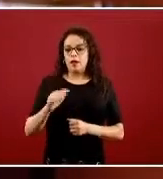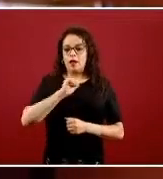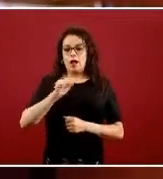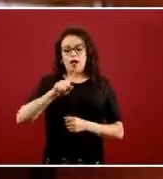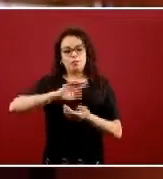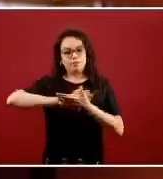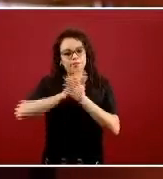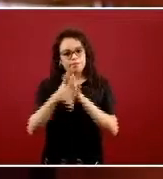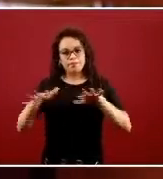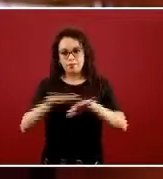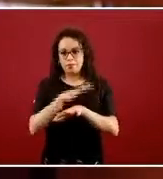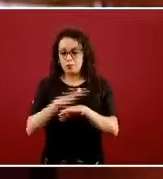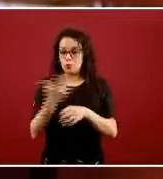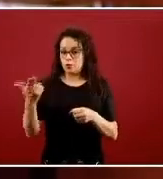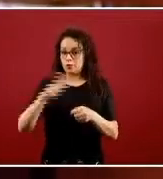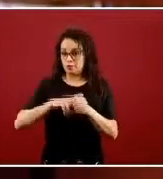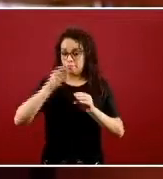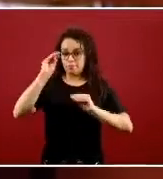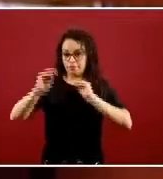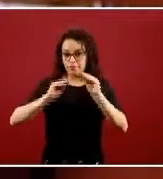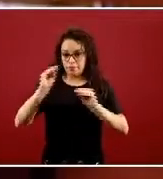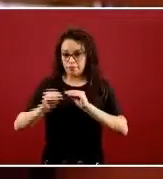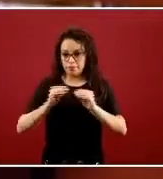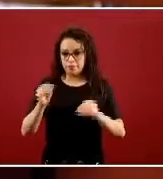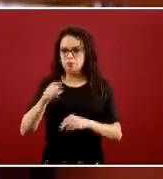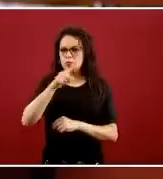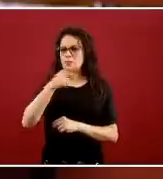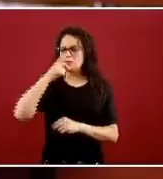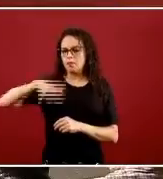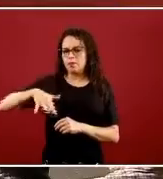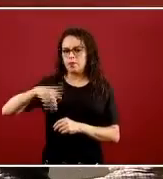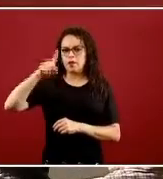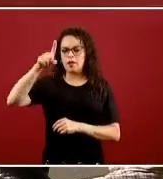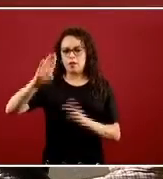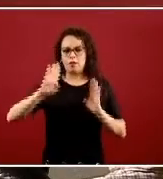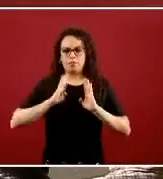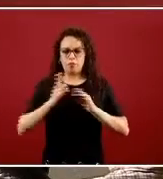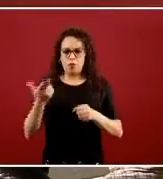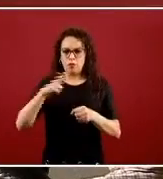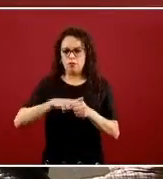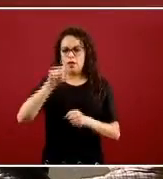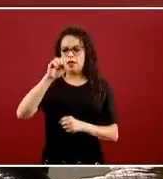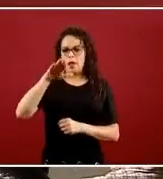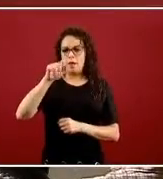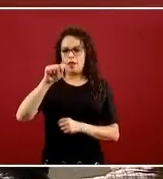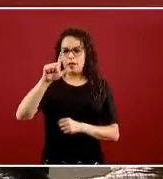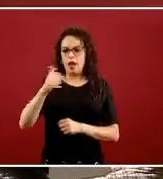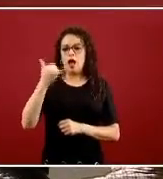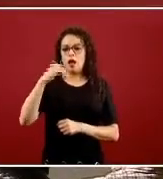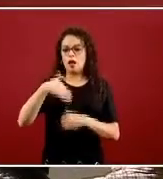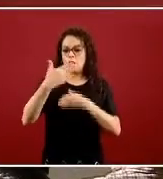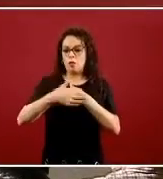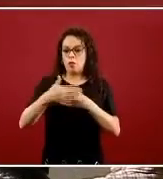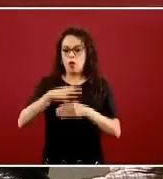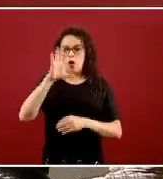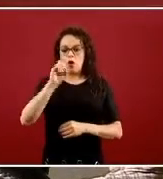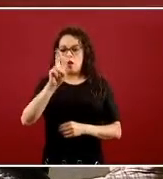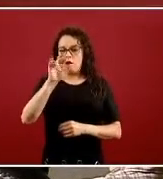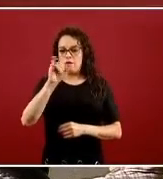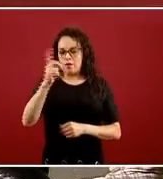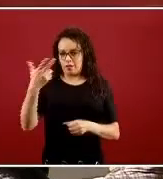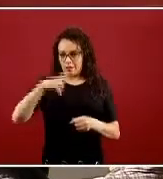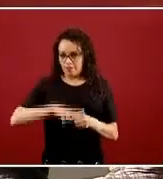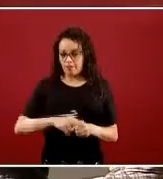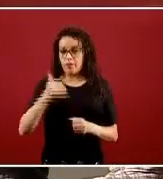que estaban analizando que fuera el militar de Tematla el próximo hospital COVID, y también el director del